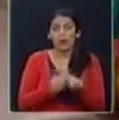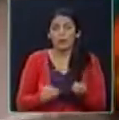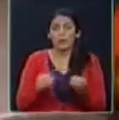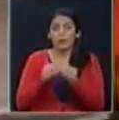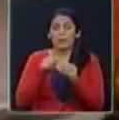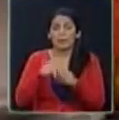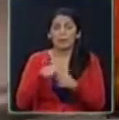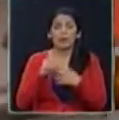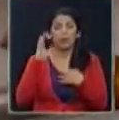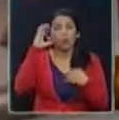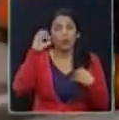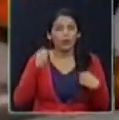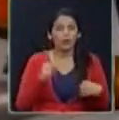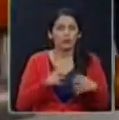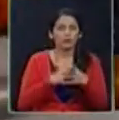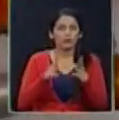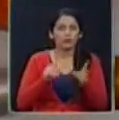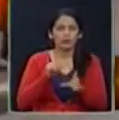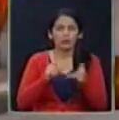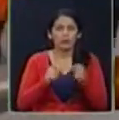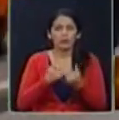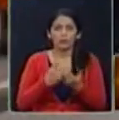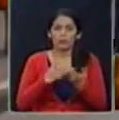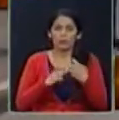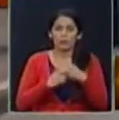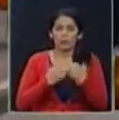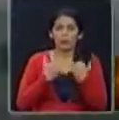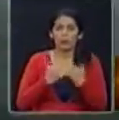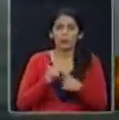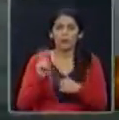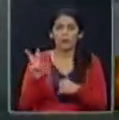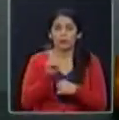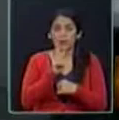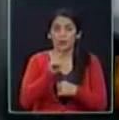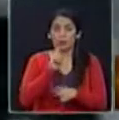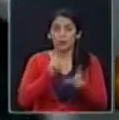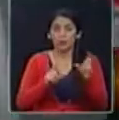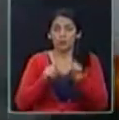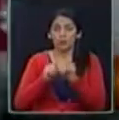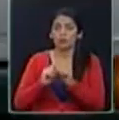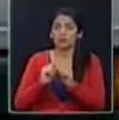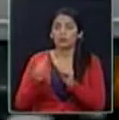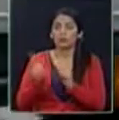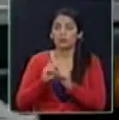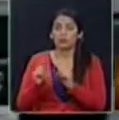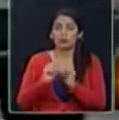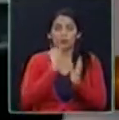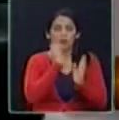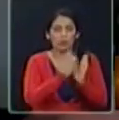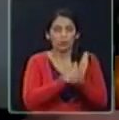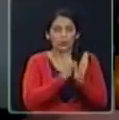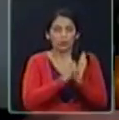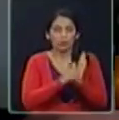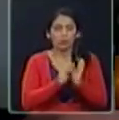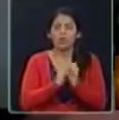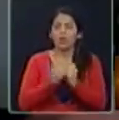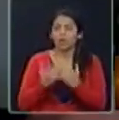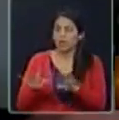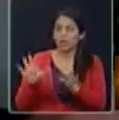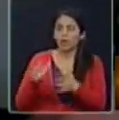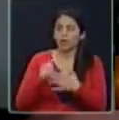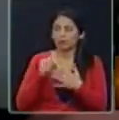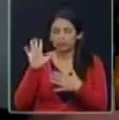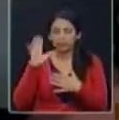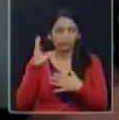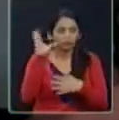32. De este número, 22 casos están resueltos. Todo esto sería por el trabajo conjunto. Aún no cerramos el año, puede ser que existan